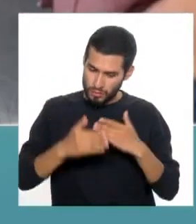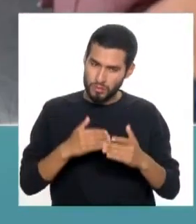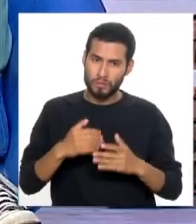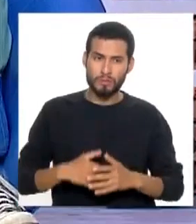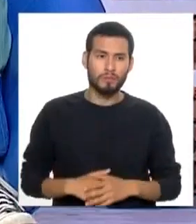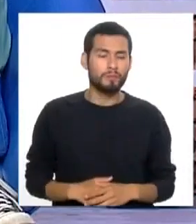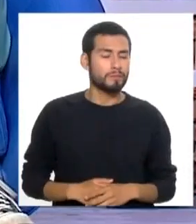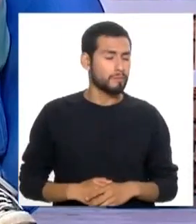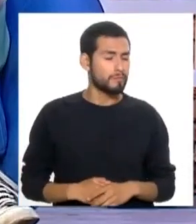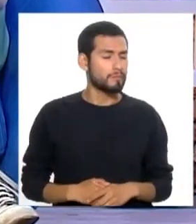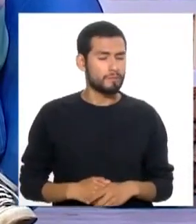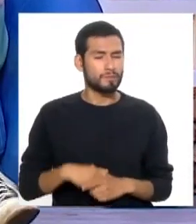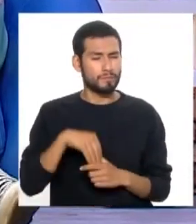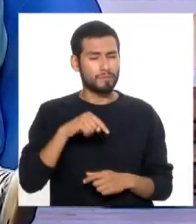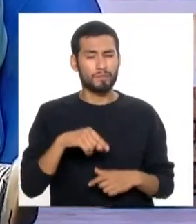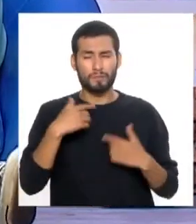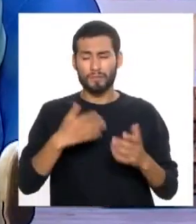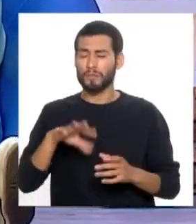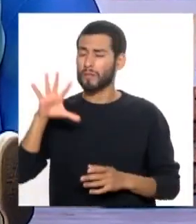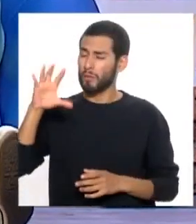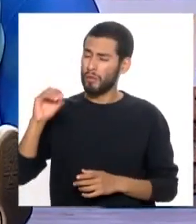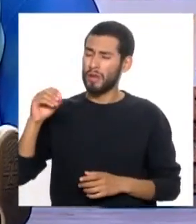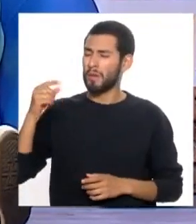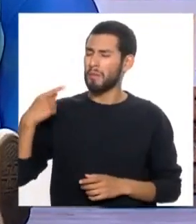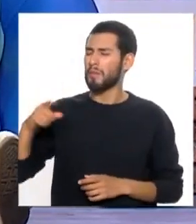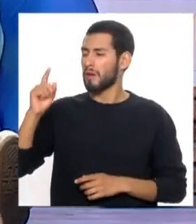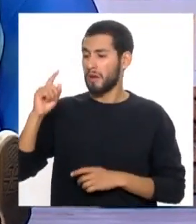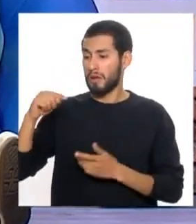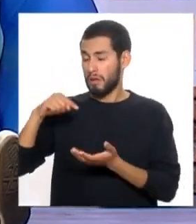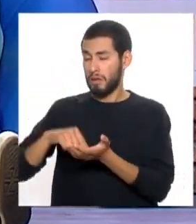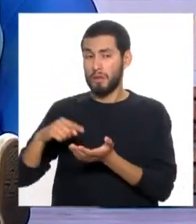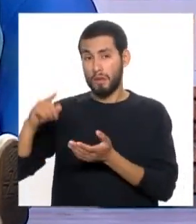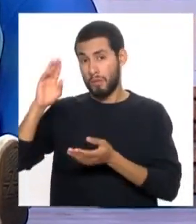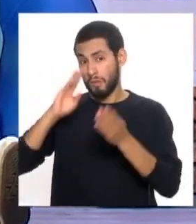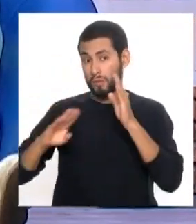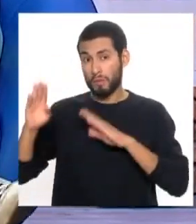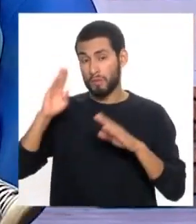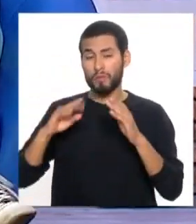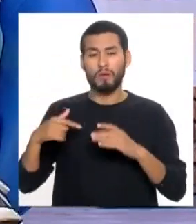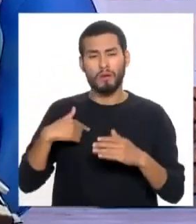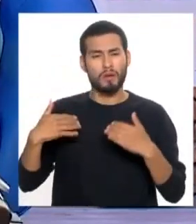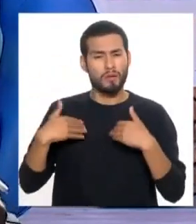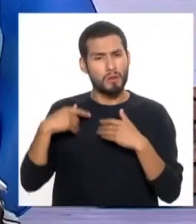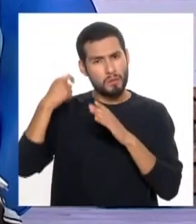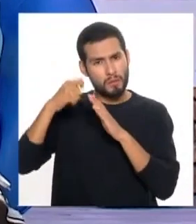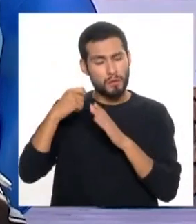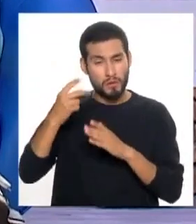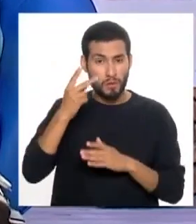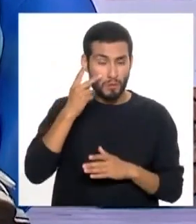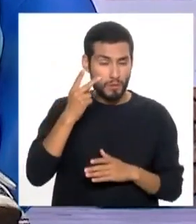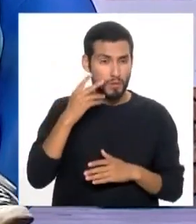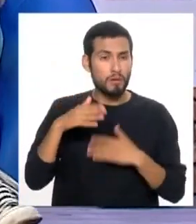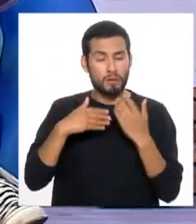Y de hecho que estas más de 50 millones de deudores nos preocuparon muchísimo y hemos preparado un video, vamos a